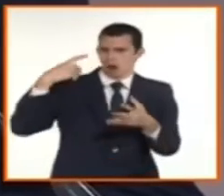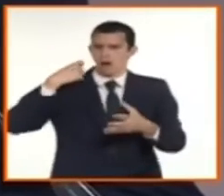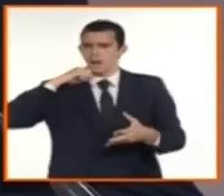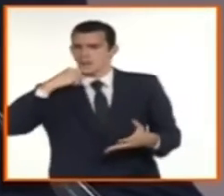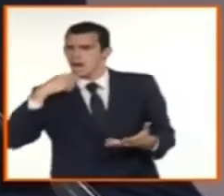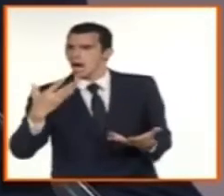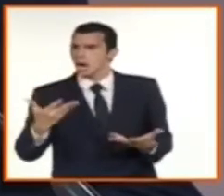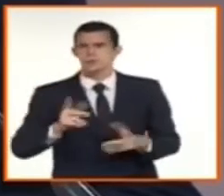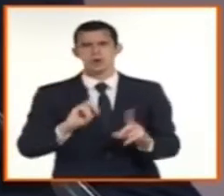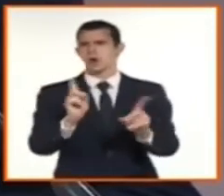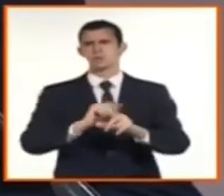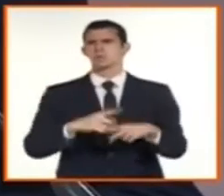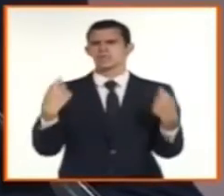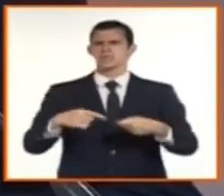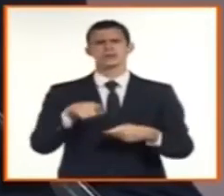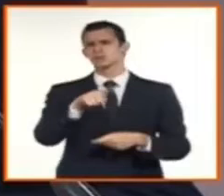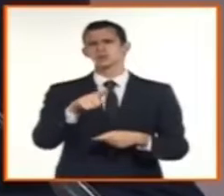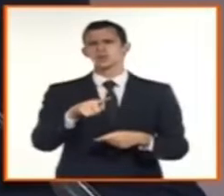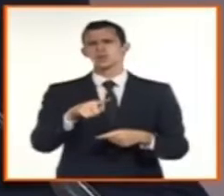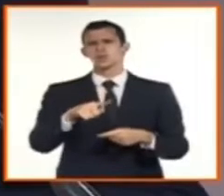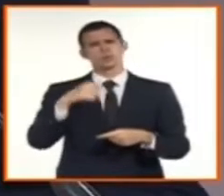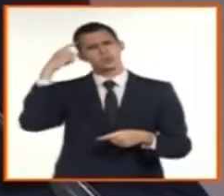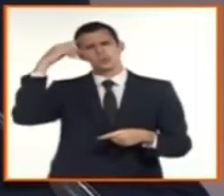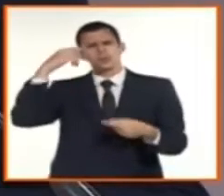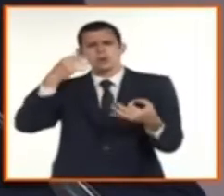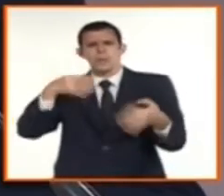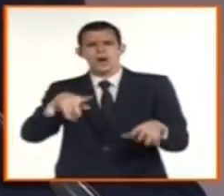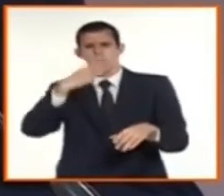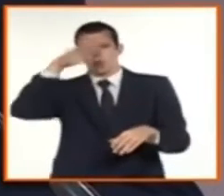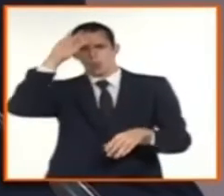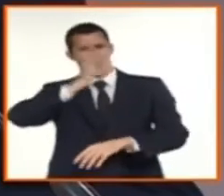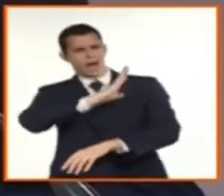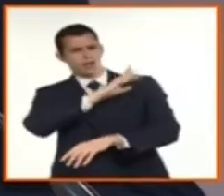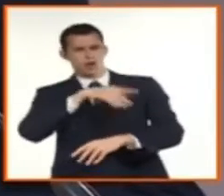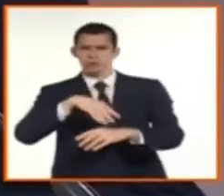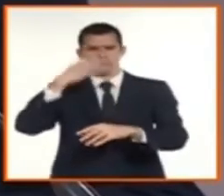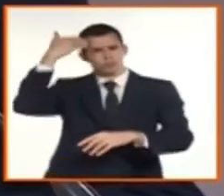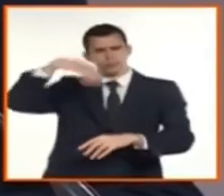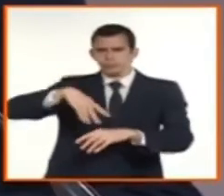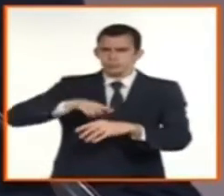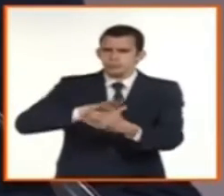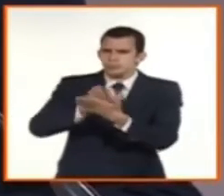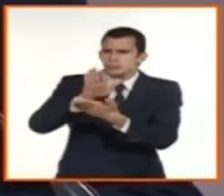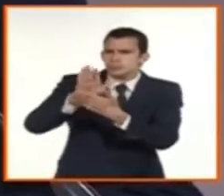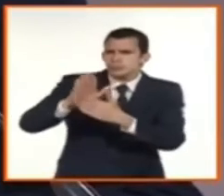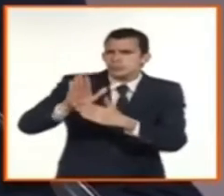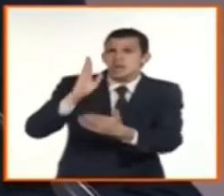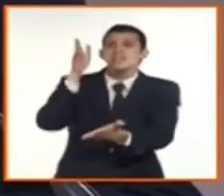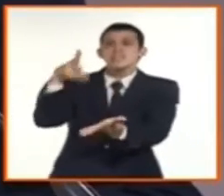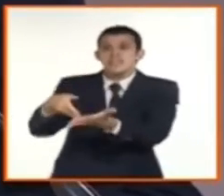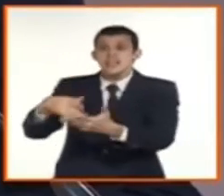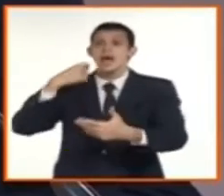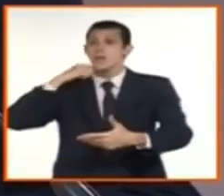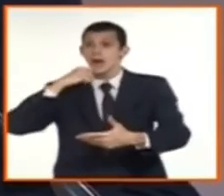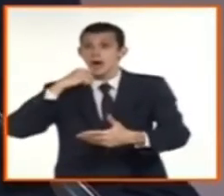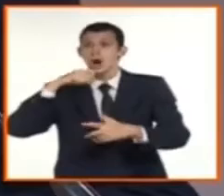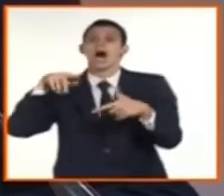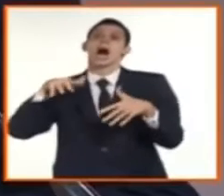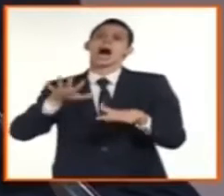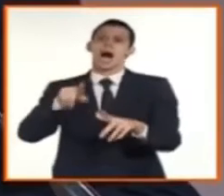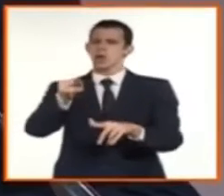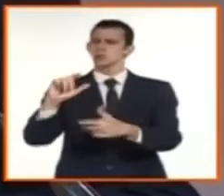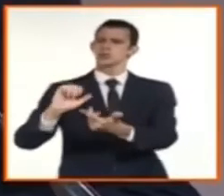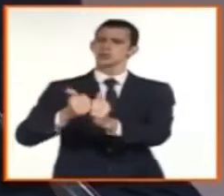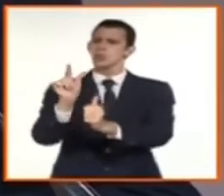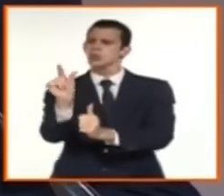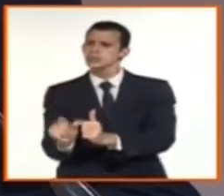contra nuestro pueblo es el único país del mundo que tiene hoy esta condición pero nosotros tenemos la